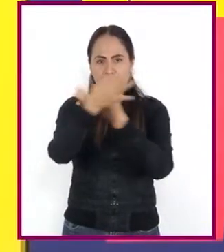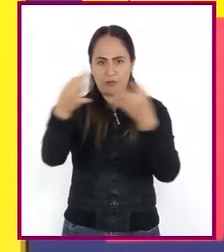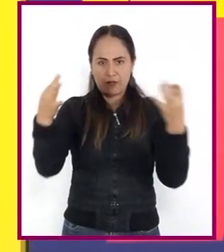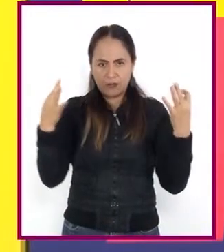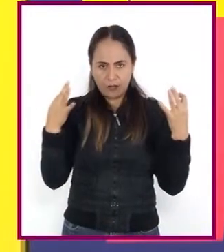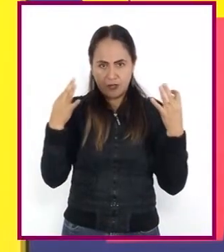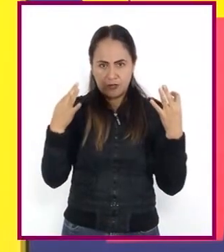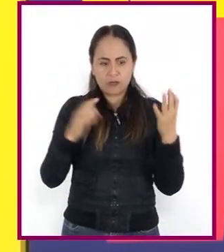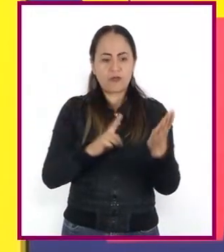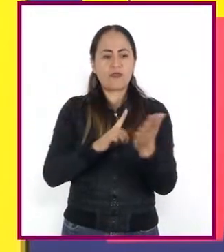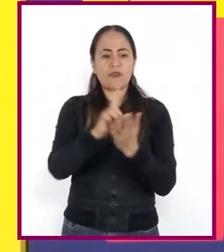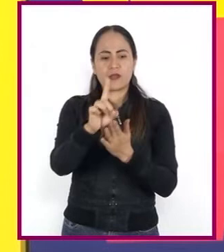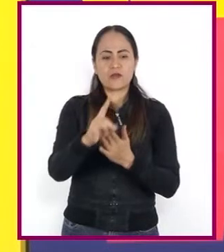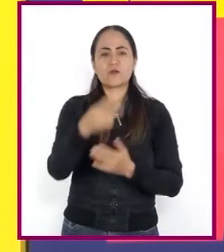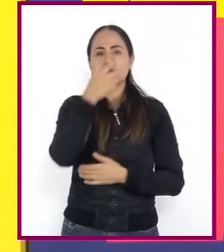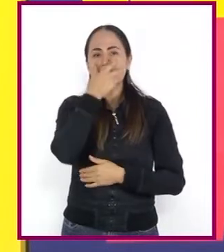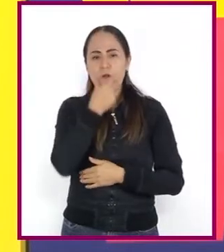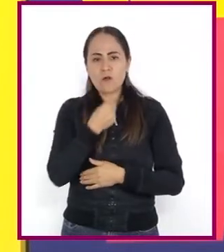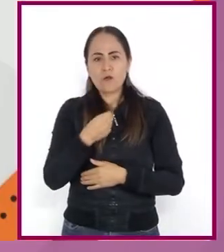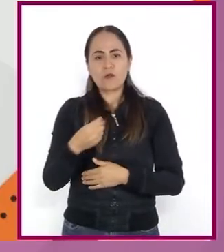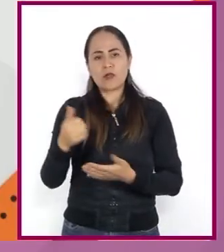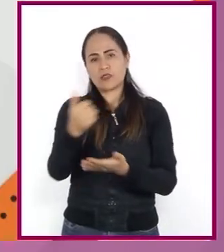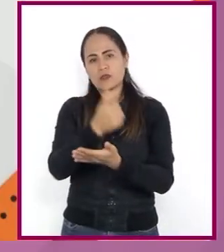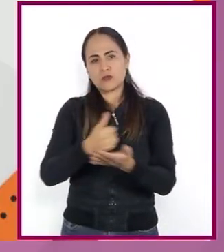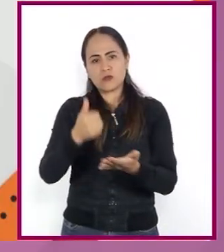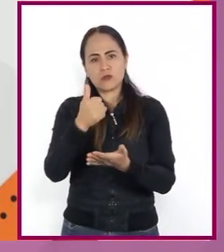los Derechos del Hombre y del Ciudadano.